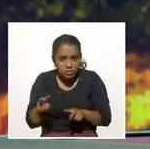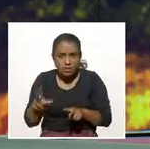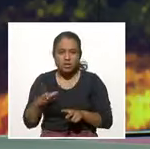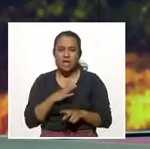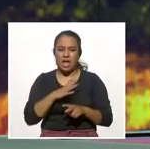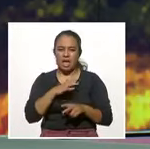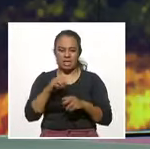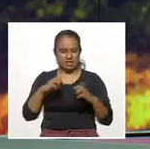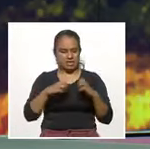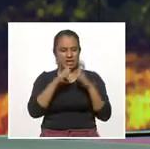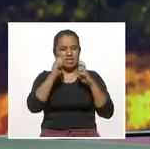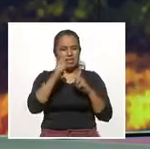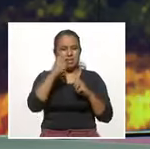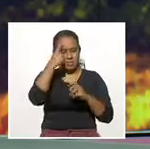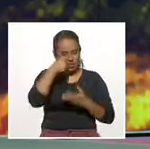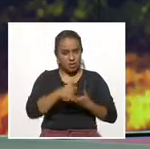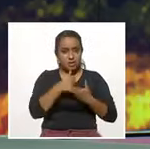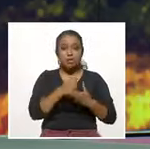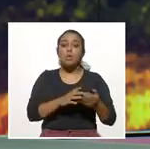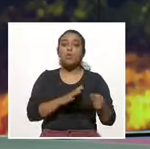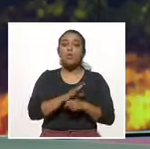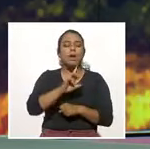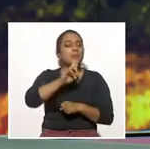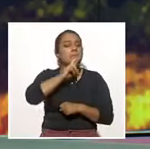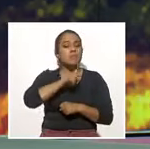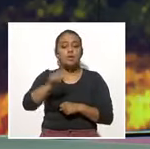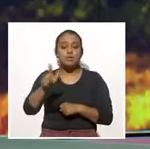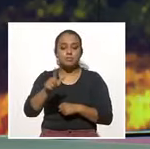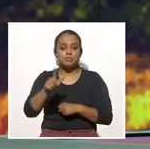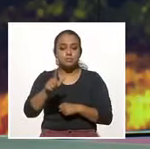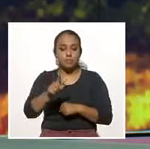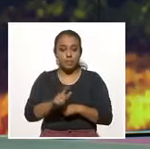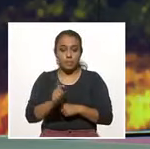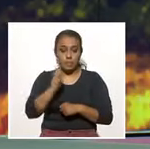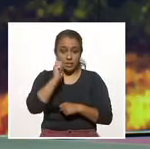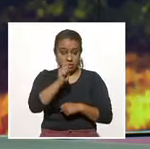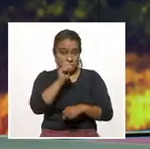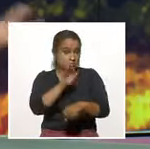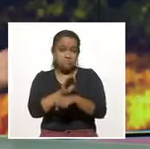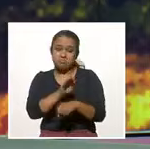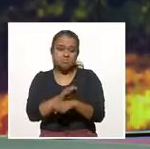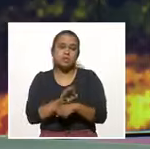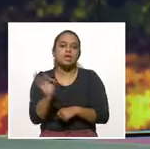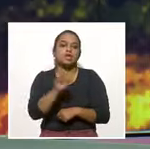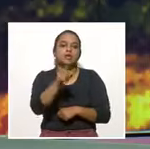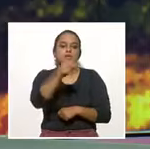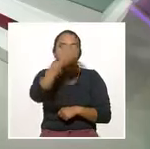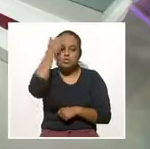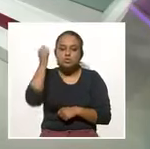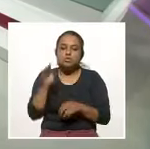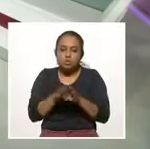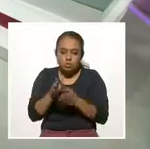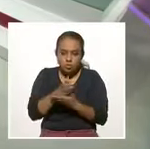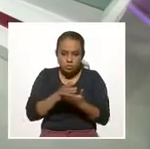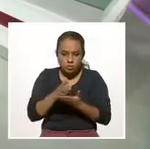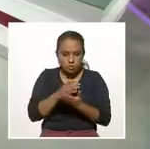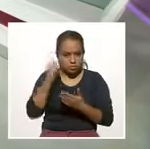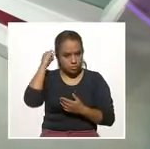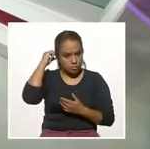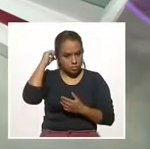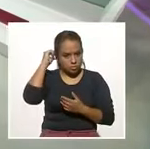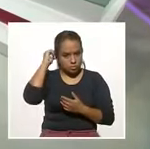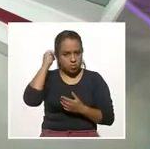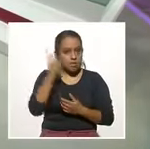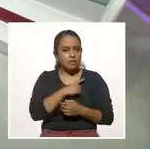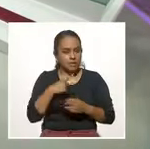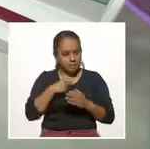de primeros auxilios. El mejor botiquín de primeros auxilios no va a ser de mucha utilidad si no sabes primeros auxilios. Ahora sí es muy importante decir la capacitación.